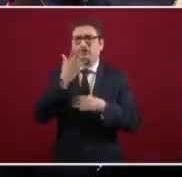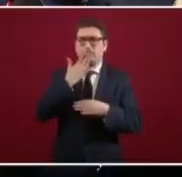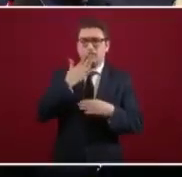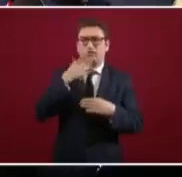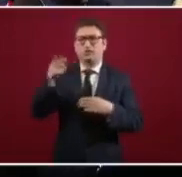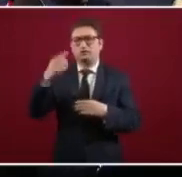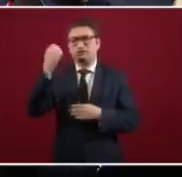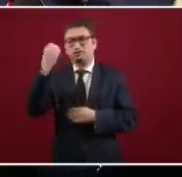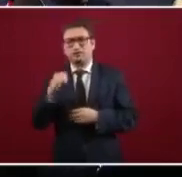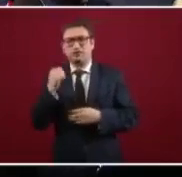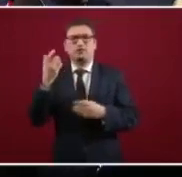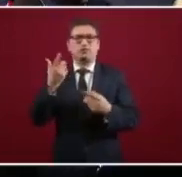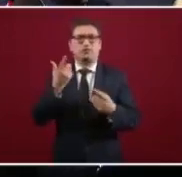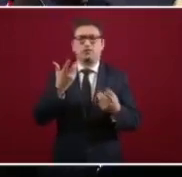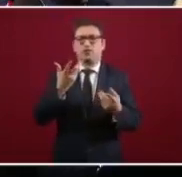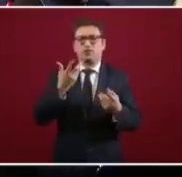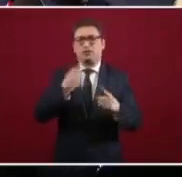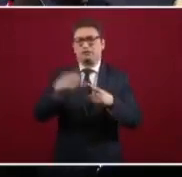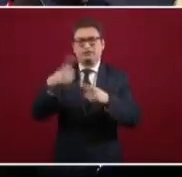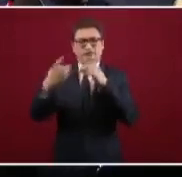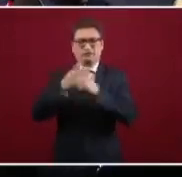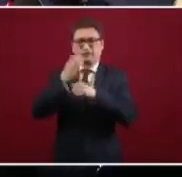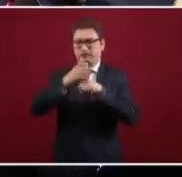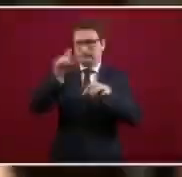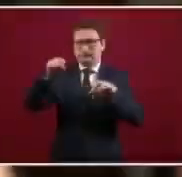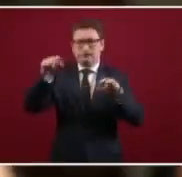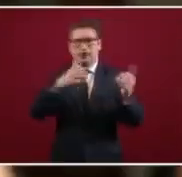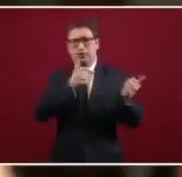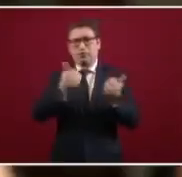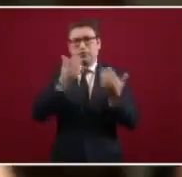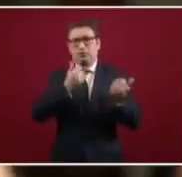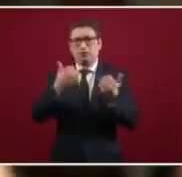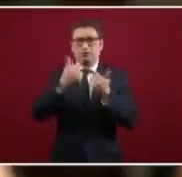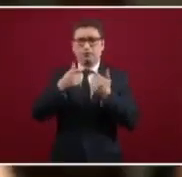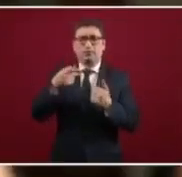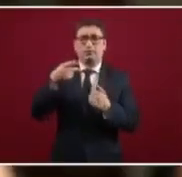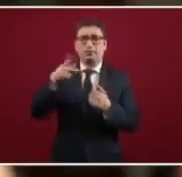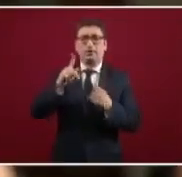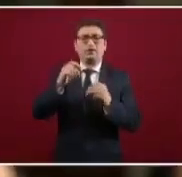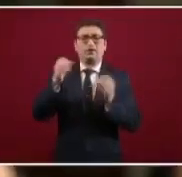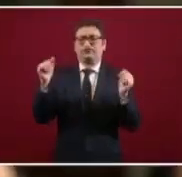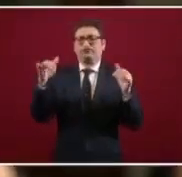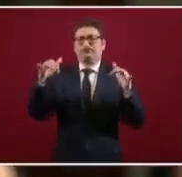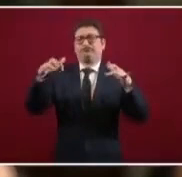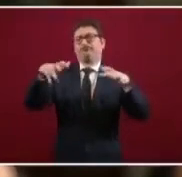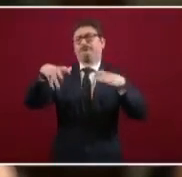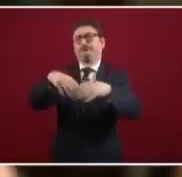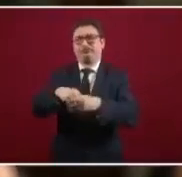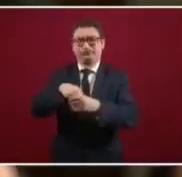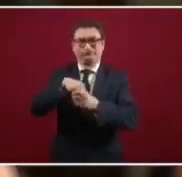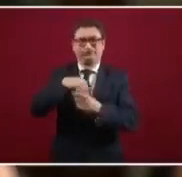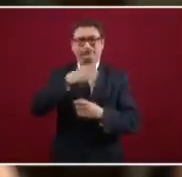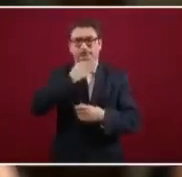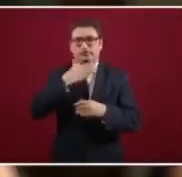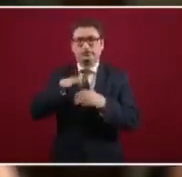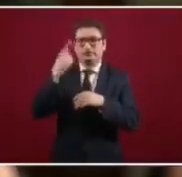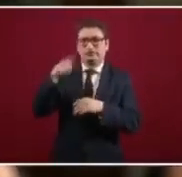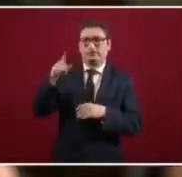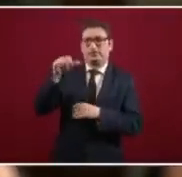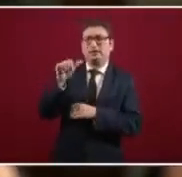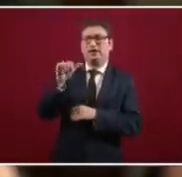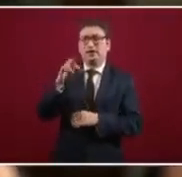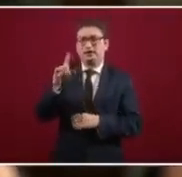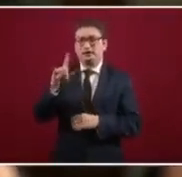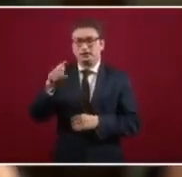también de sinaloa de otros estados y sin embargo tenemos un cuello de botella nuestros vecinos en arizona invirtieron